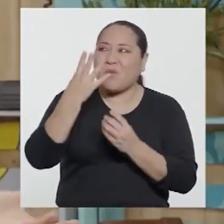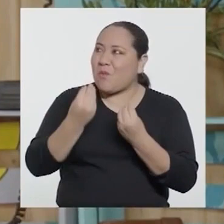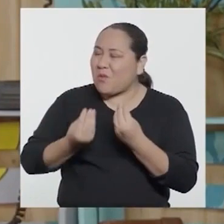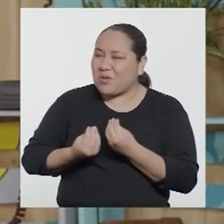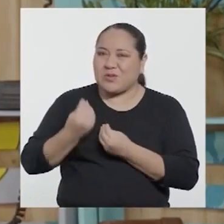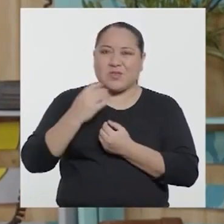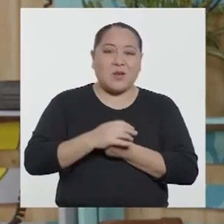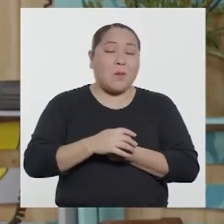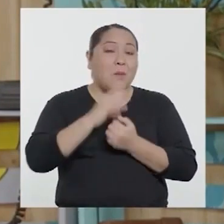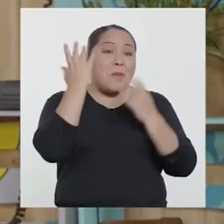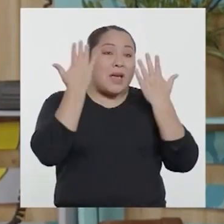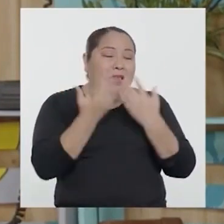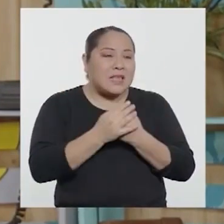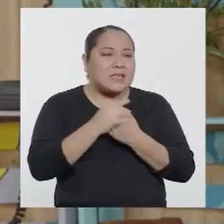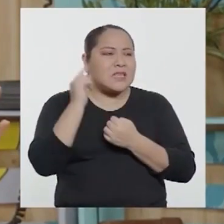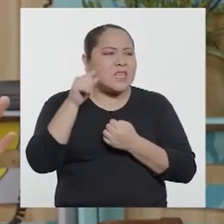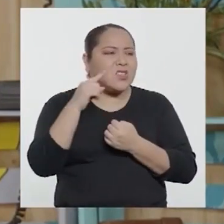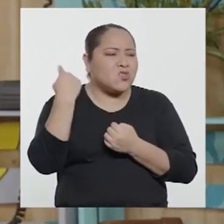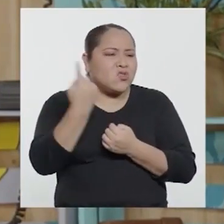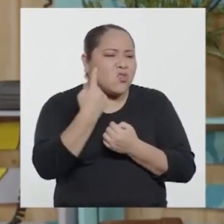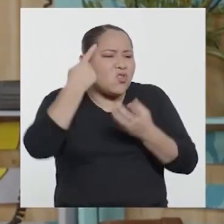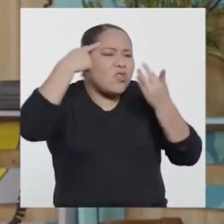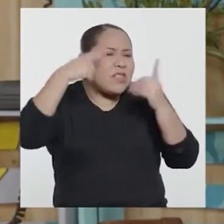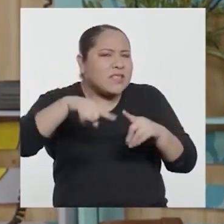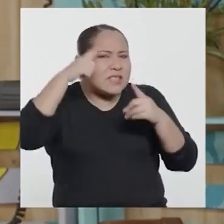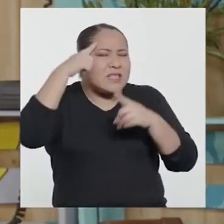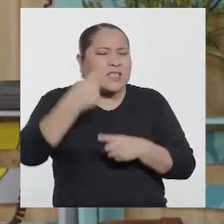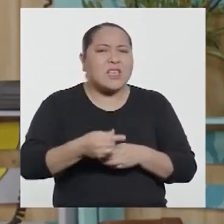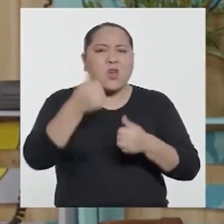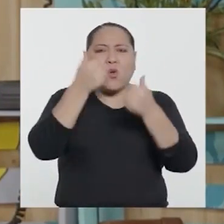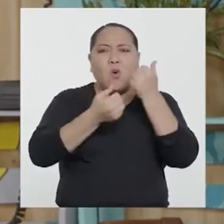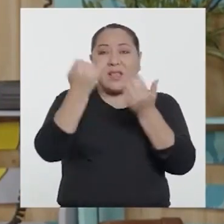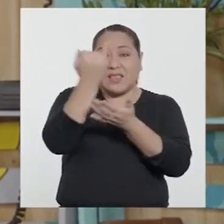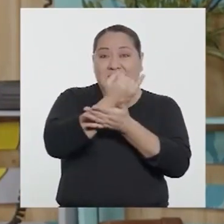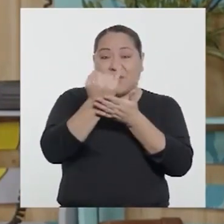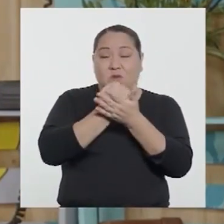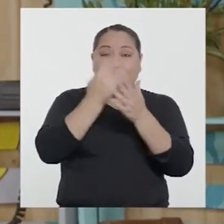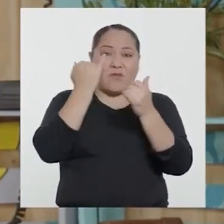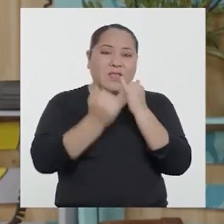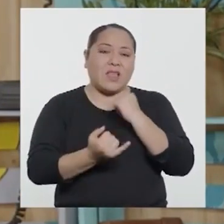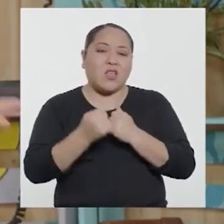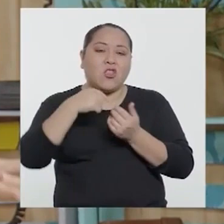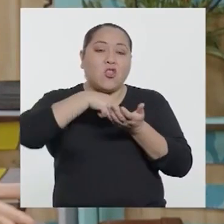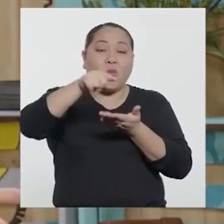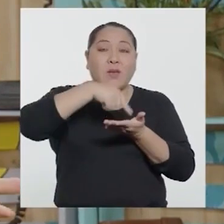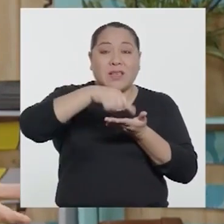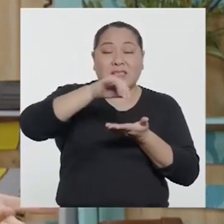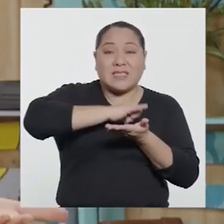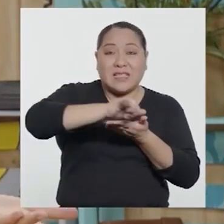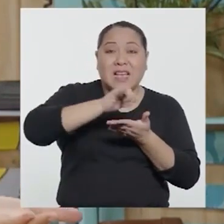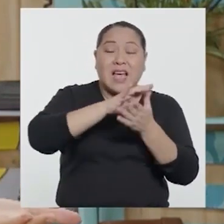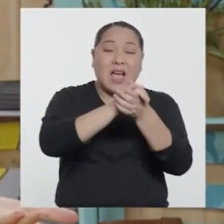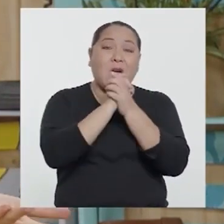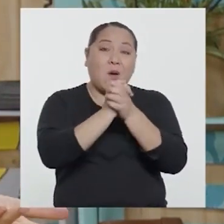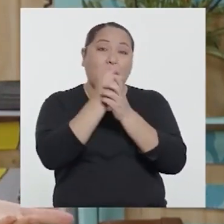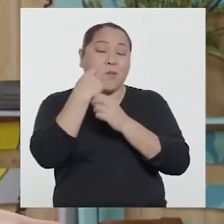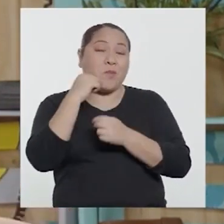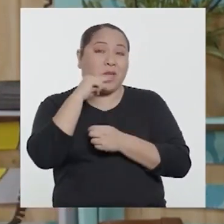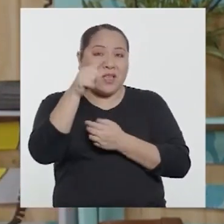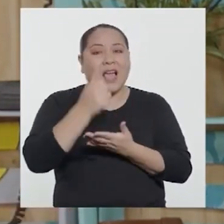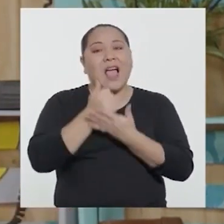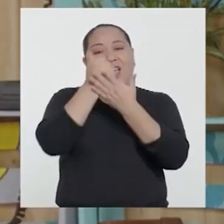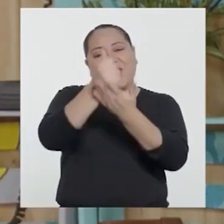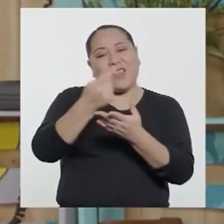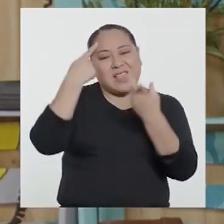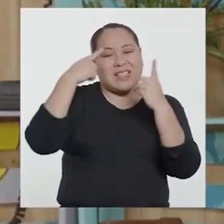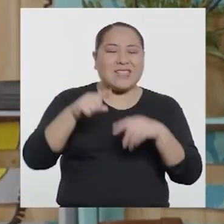Miki. Al parecer, solo les falta decidir cuál será el dibujo final. Los mensajes de nuestras amigas y amigos seguro